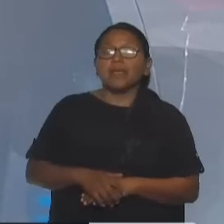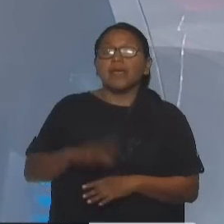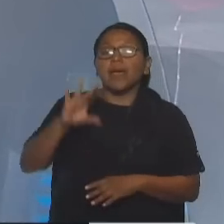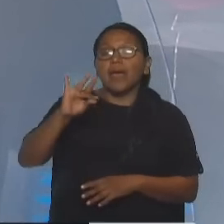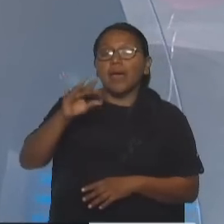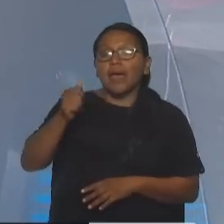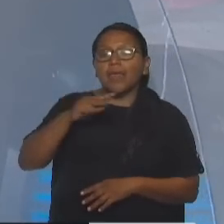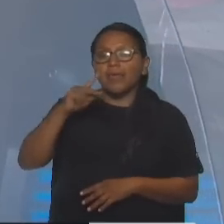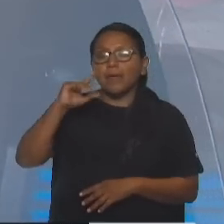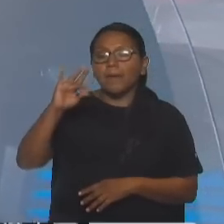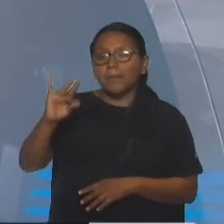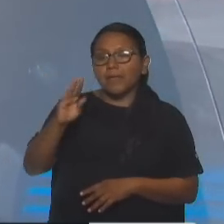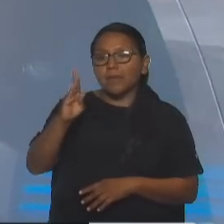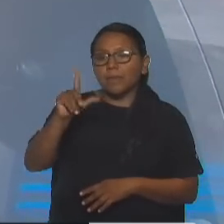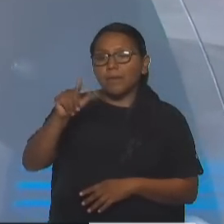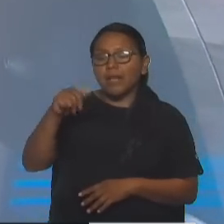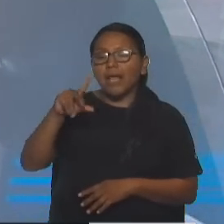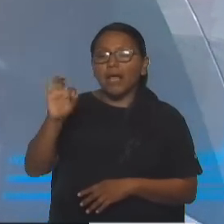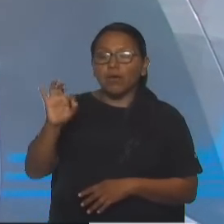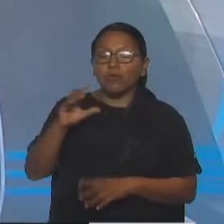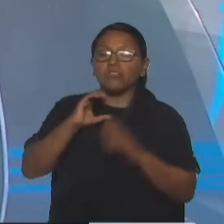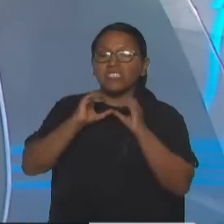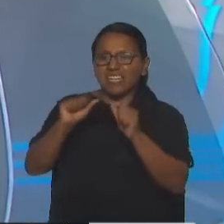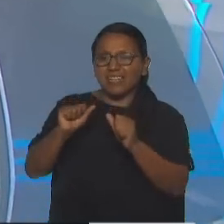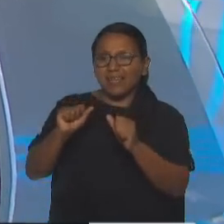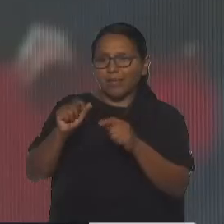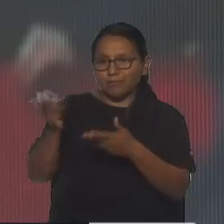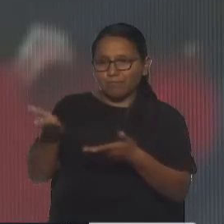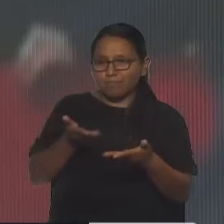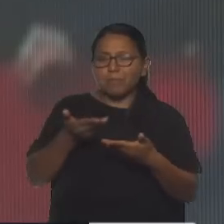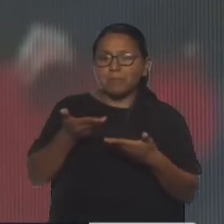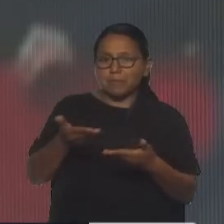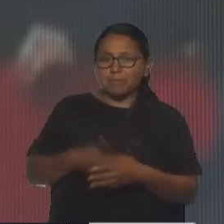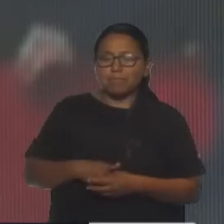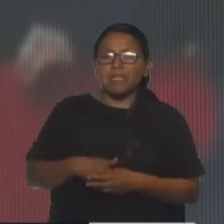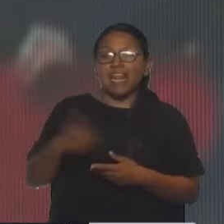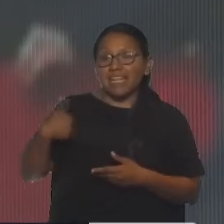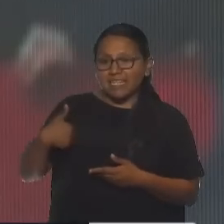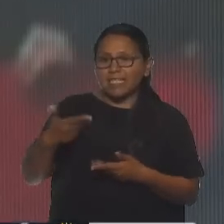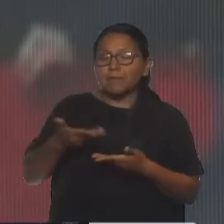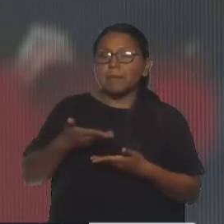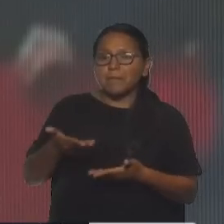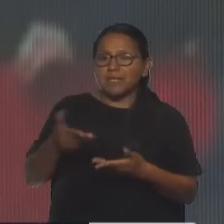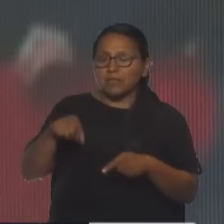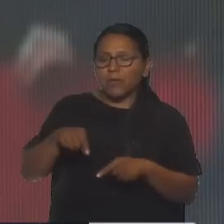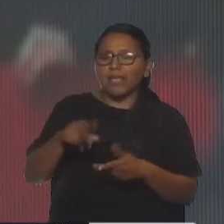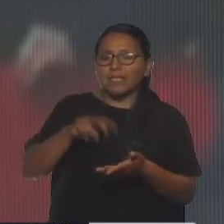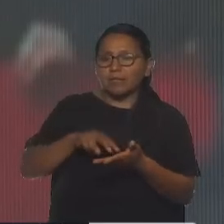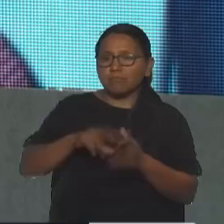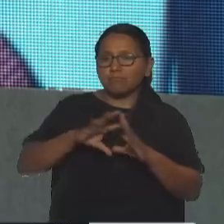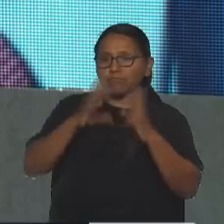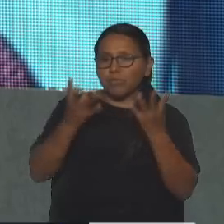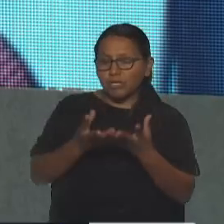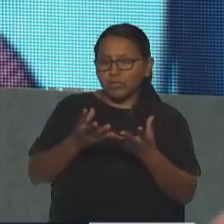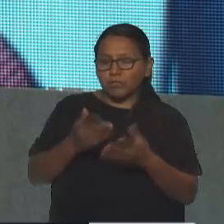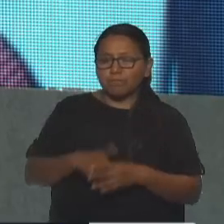secretario de Relaciones Internacionales de la CGT de España. David, muy bienvenido. Bienvenido a la Argentina y bienvenido a esta edición de Televisión Pública